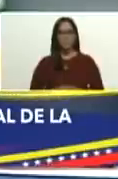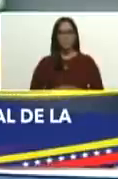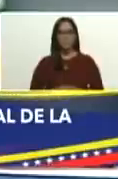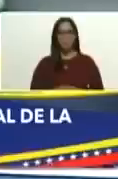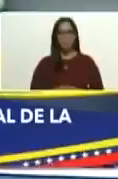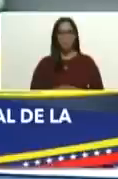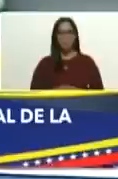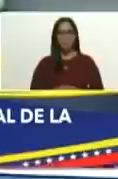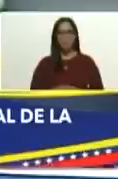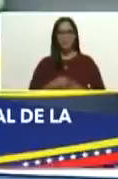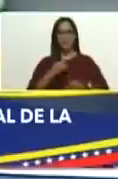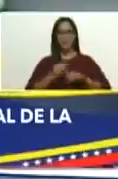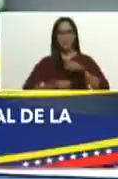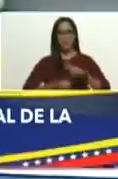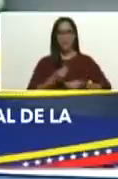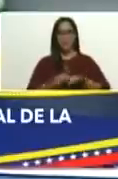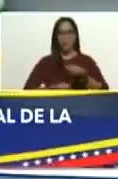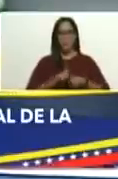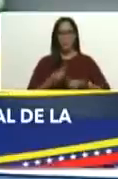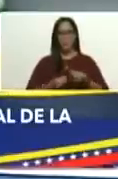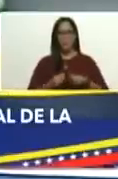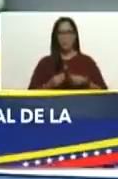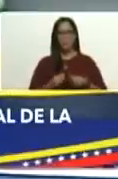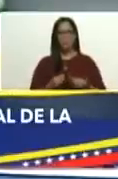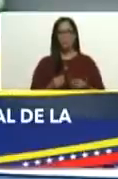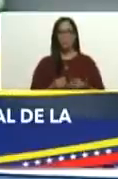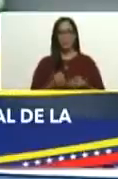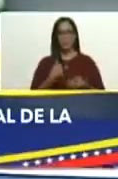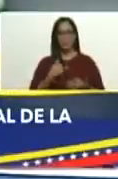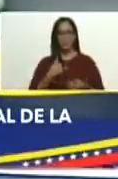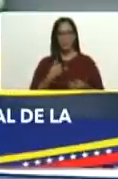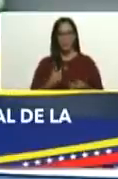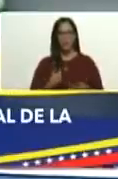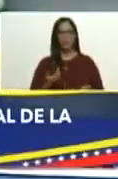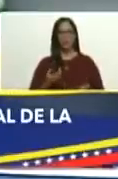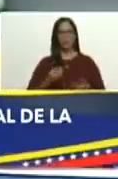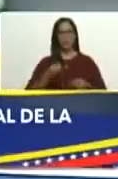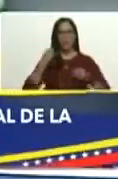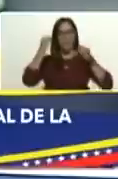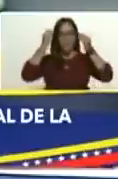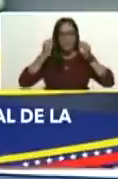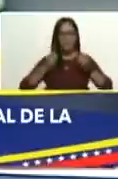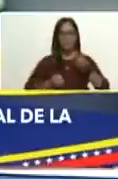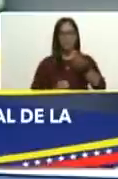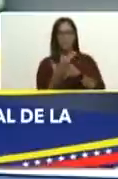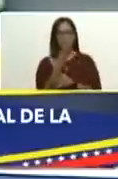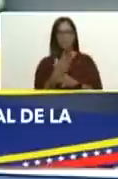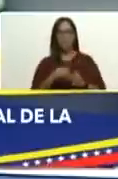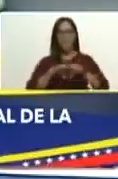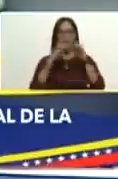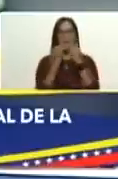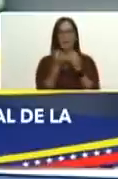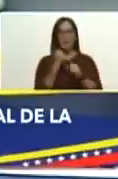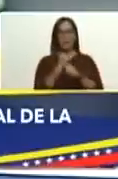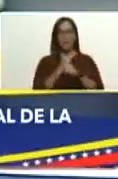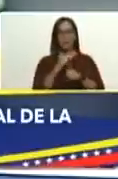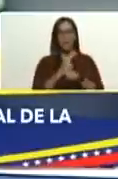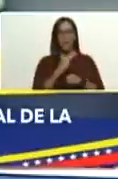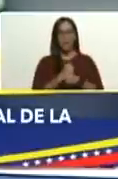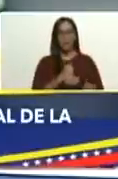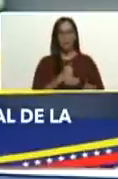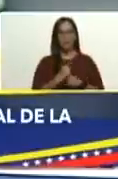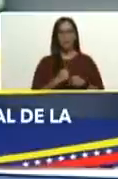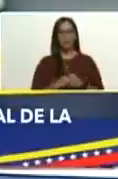que creamos, que yo inventé, creé junto a la clase obrera en el 2017,